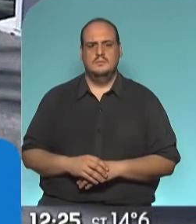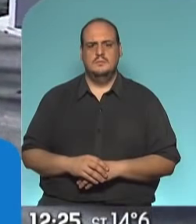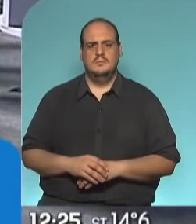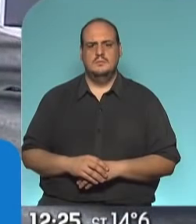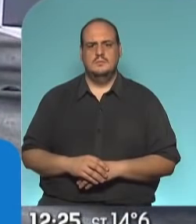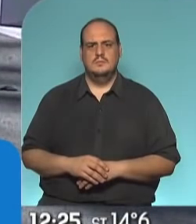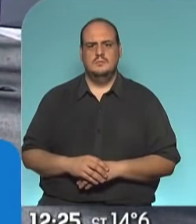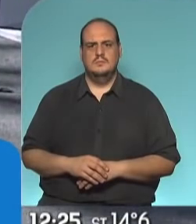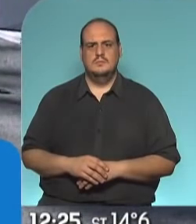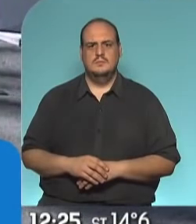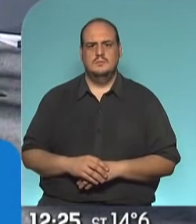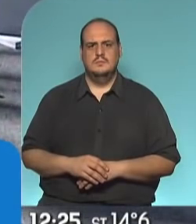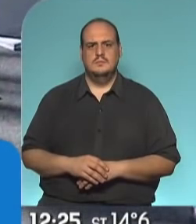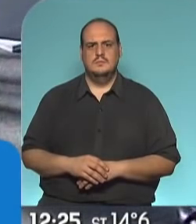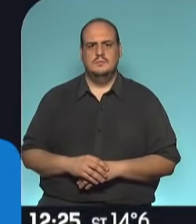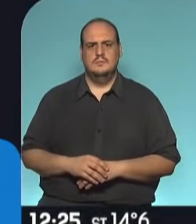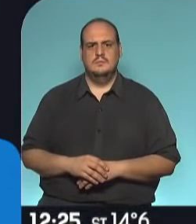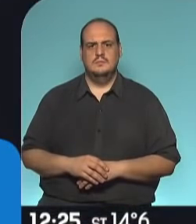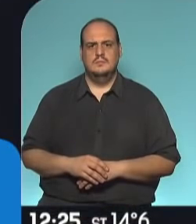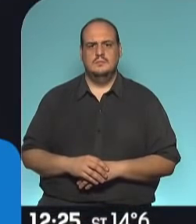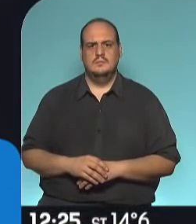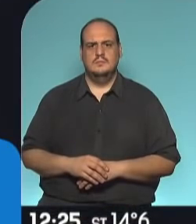Derecha. 3. 1.